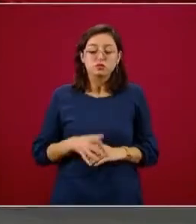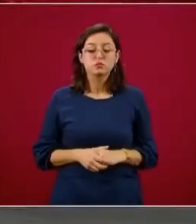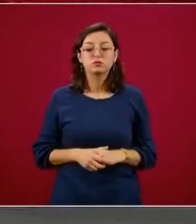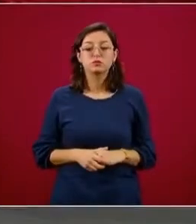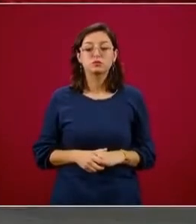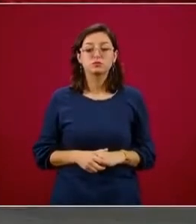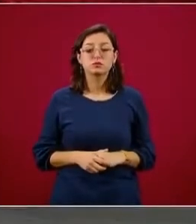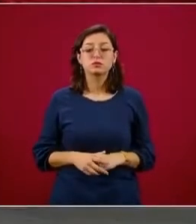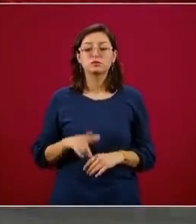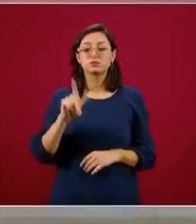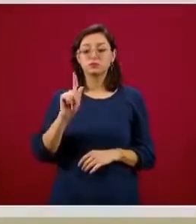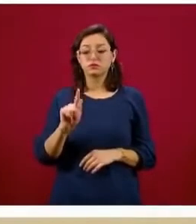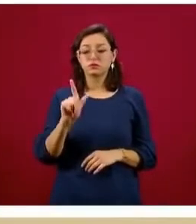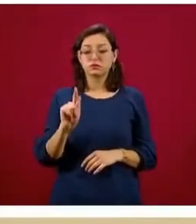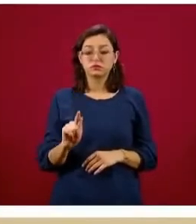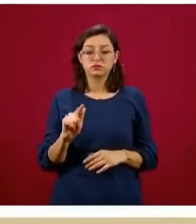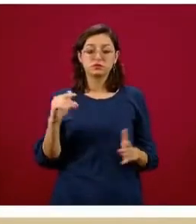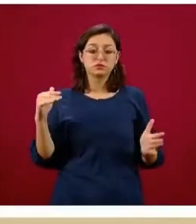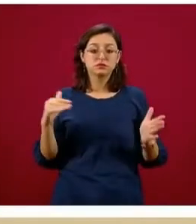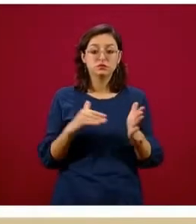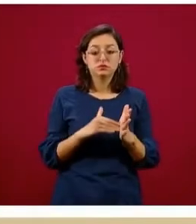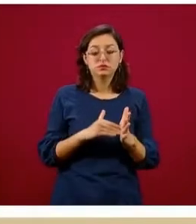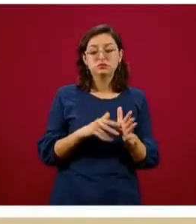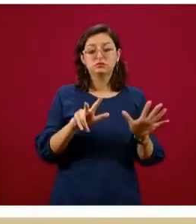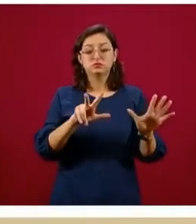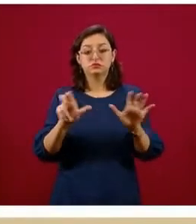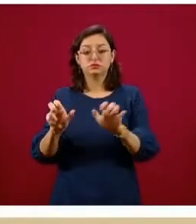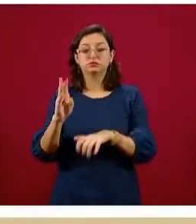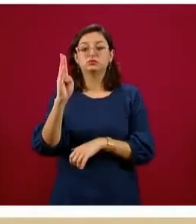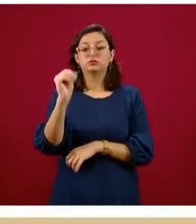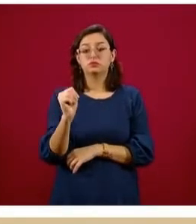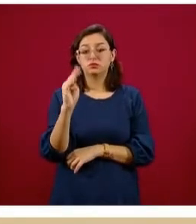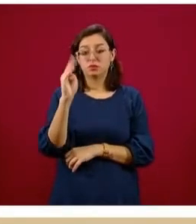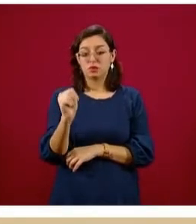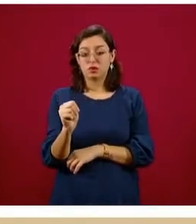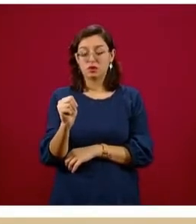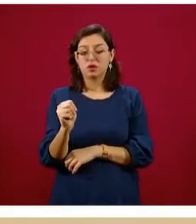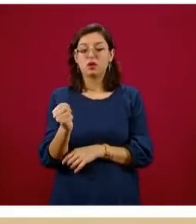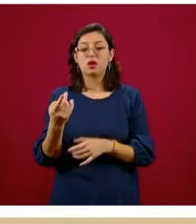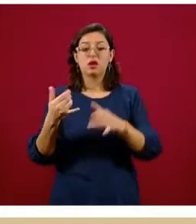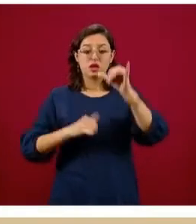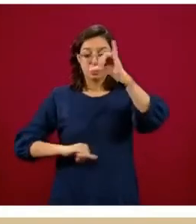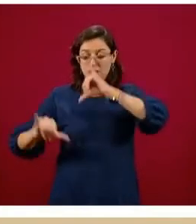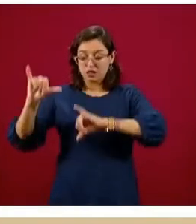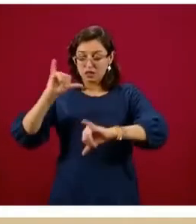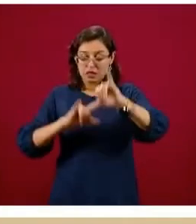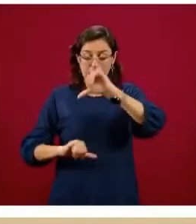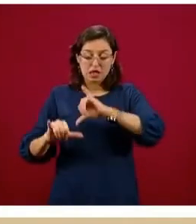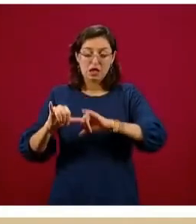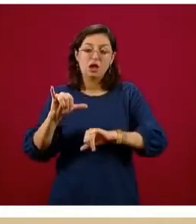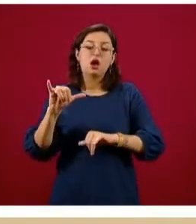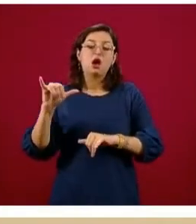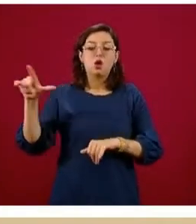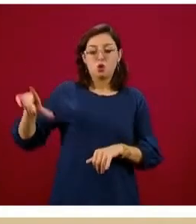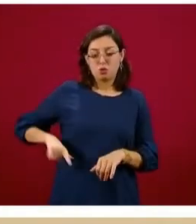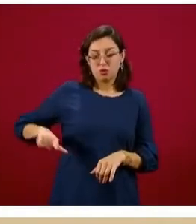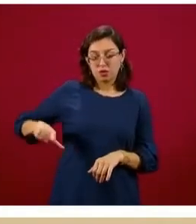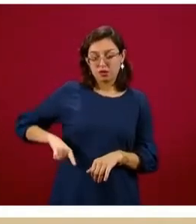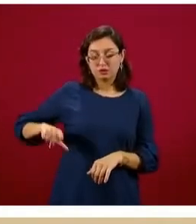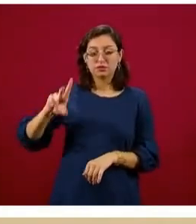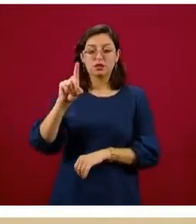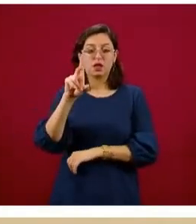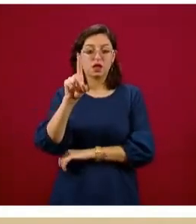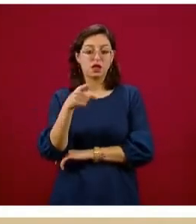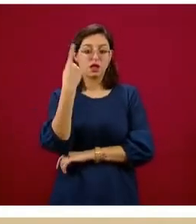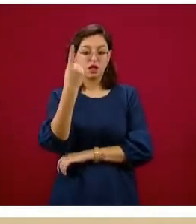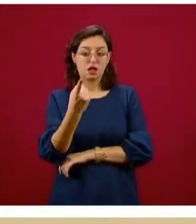Son 70.809 pruebas las que se han realizado en la red de laboratorios estatales de salud pública. Son 31